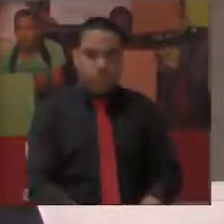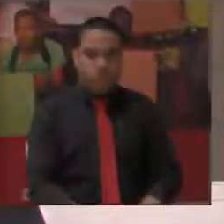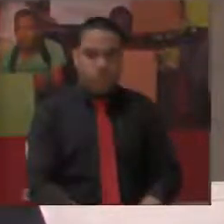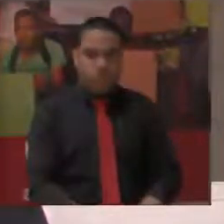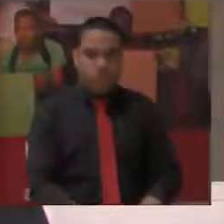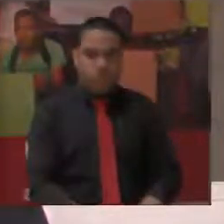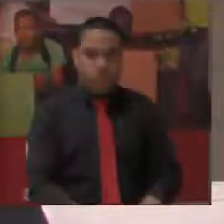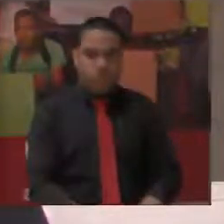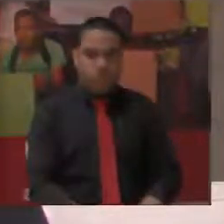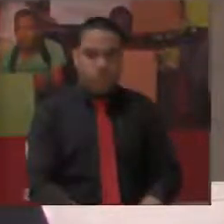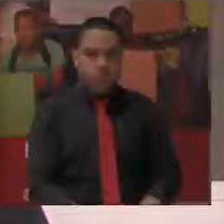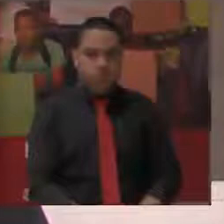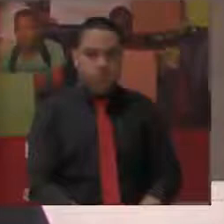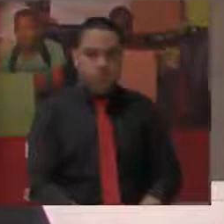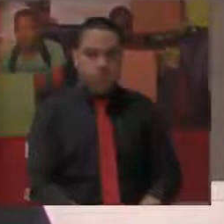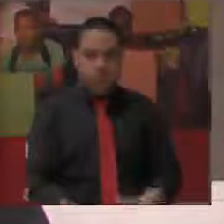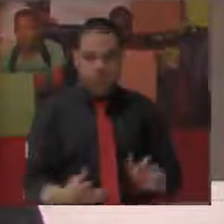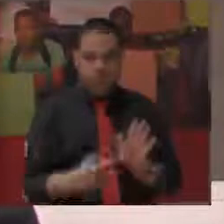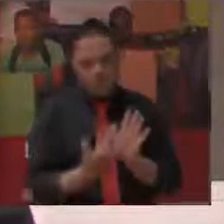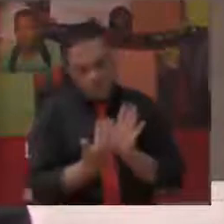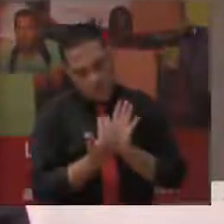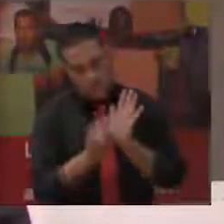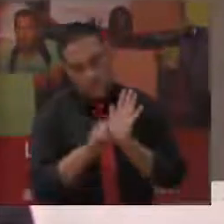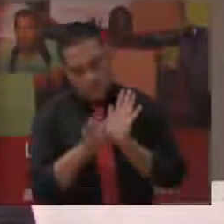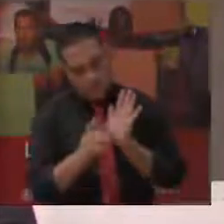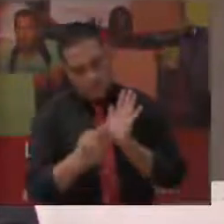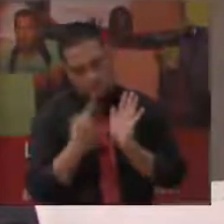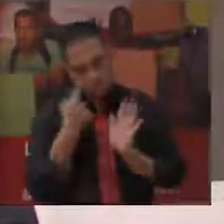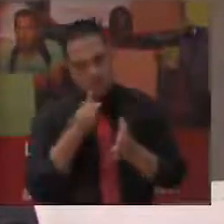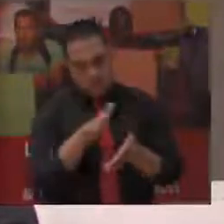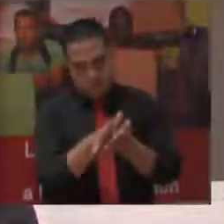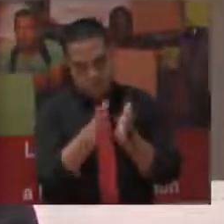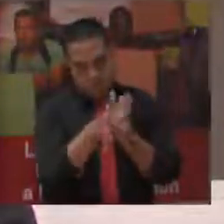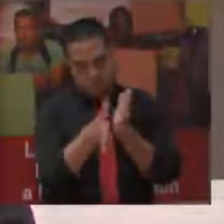a este tema de la 1424, primero,